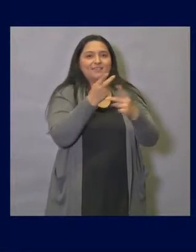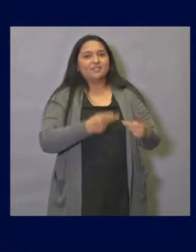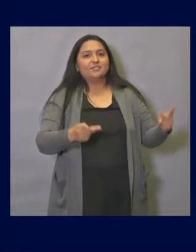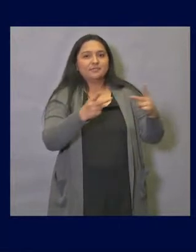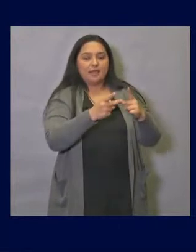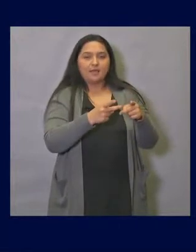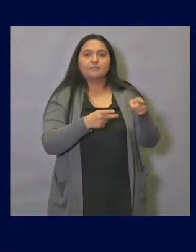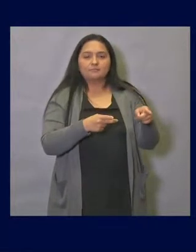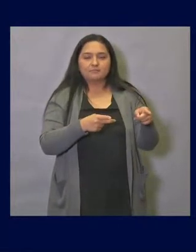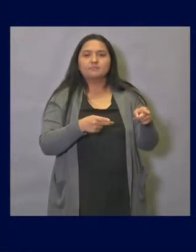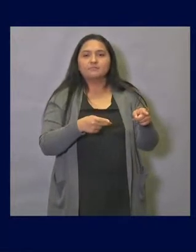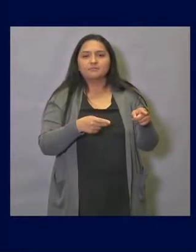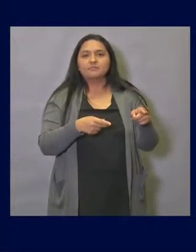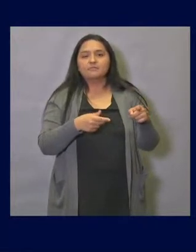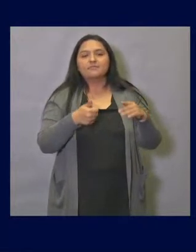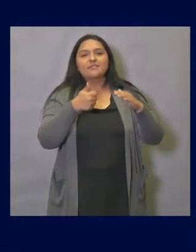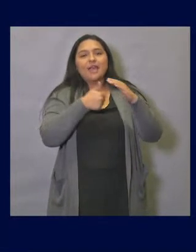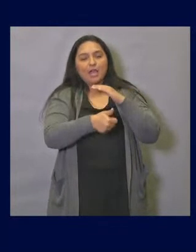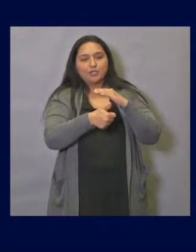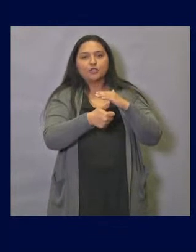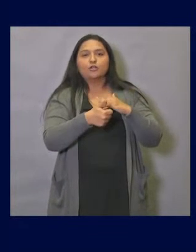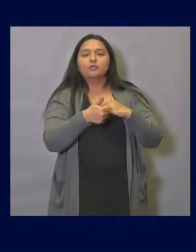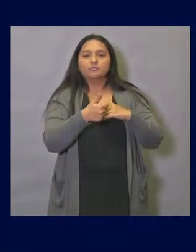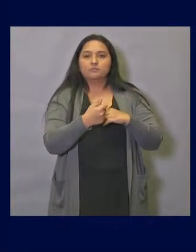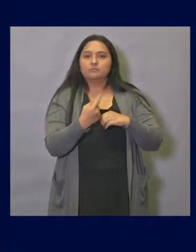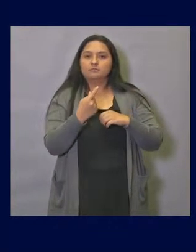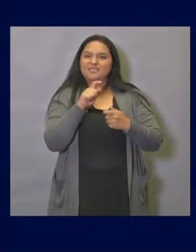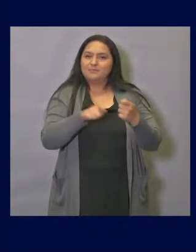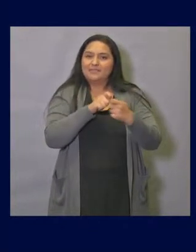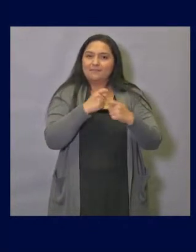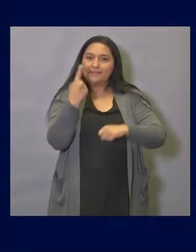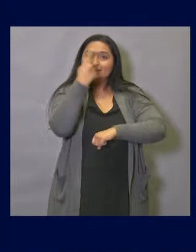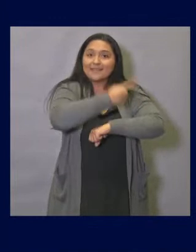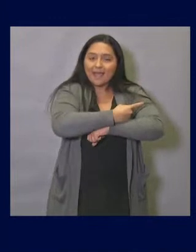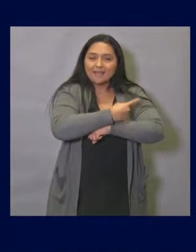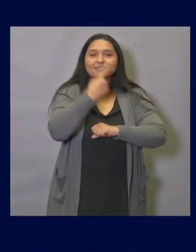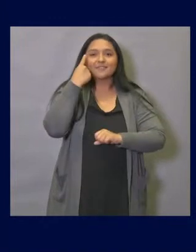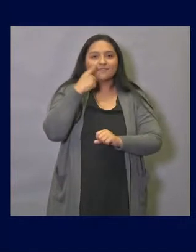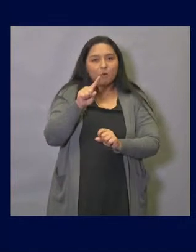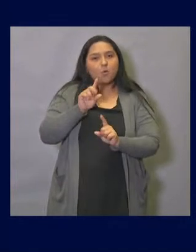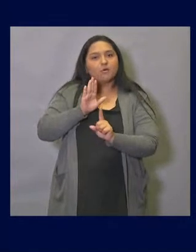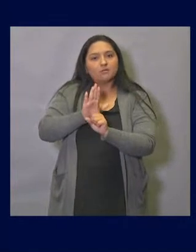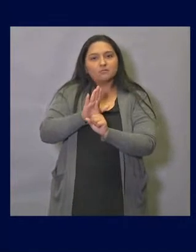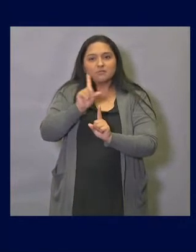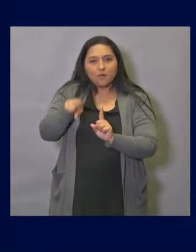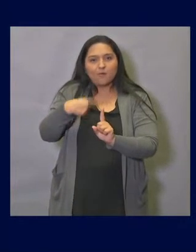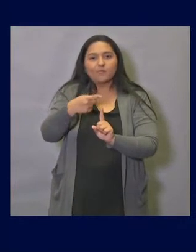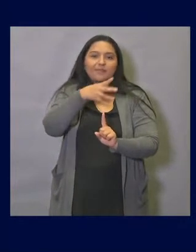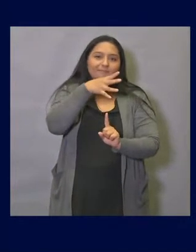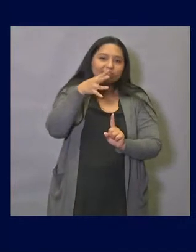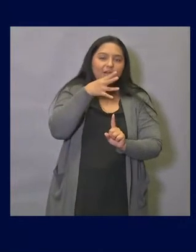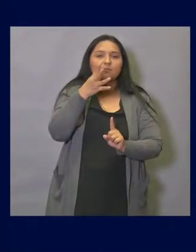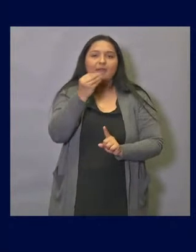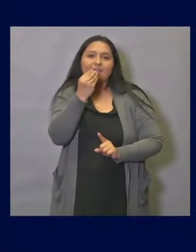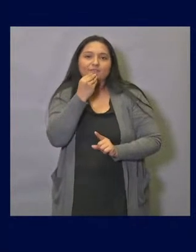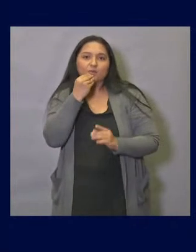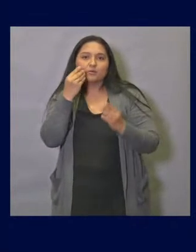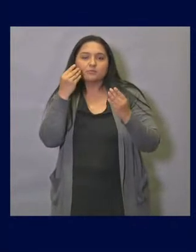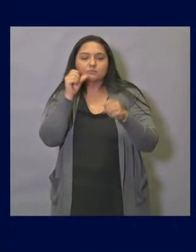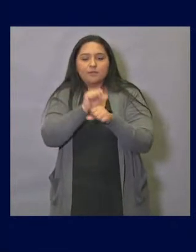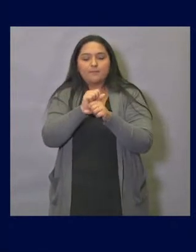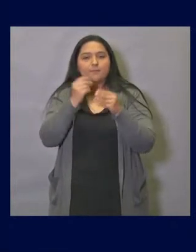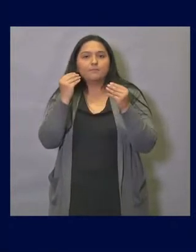los trabajadores de alimentos y agricultura únicamente en días específicos. La Asociación